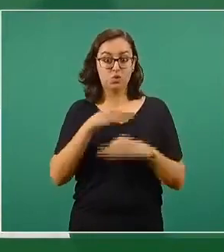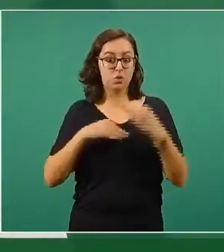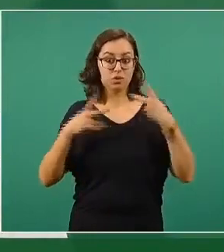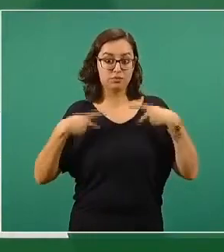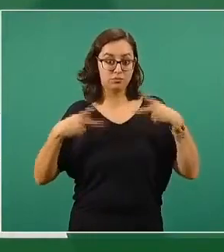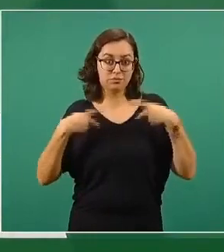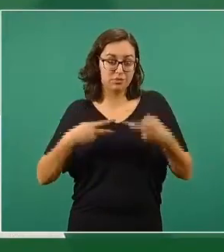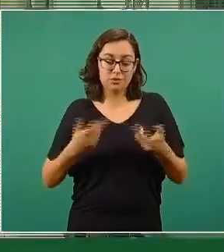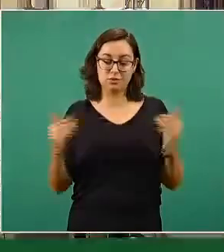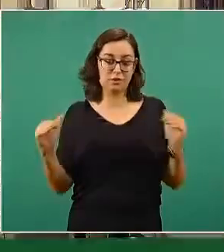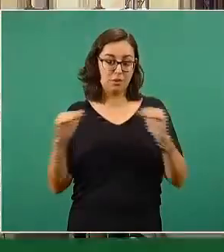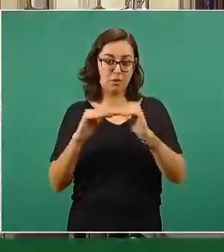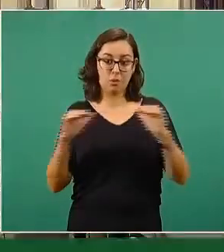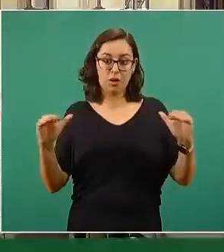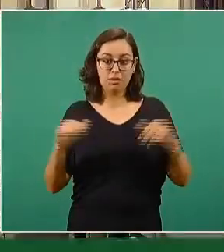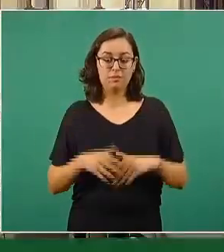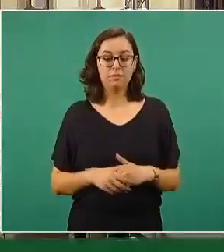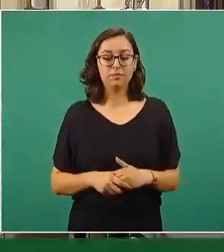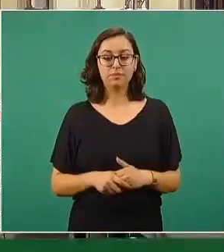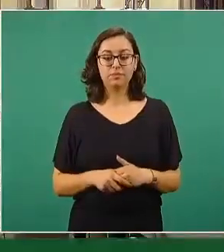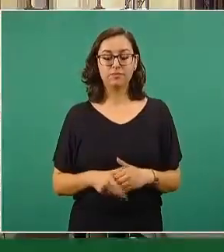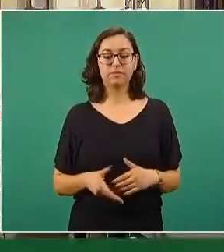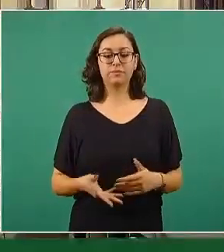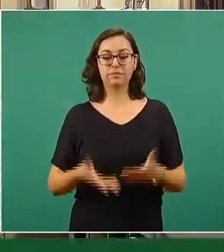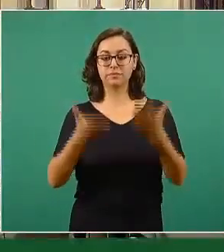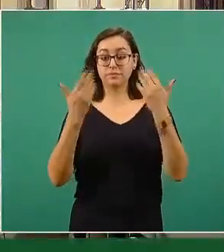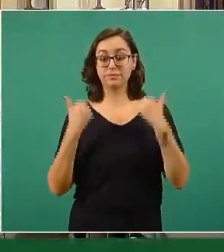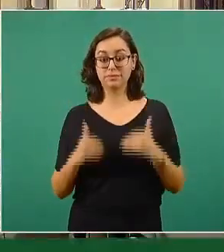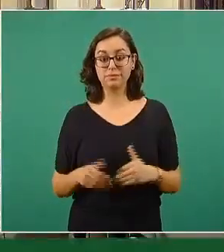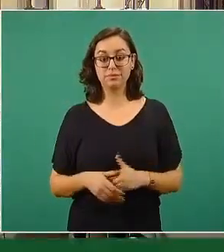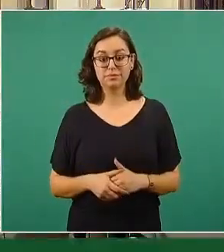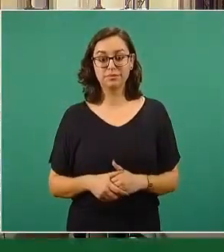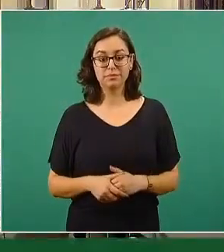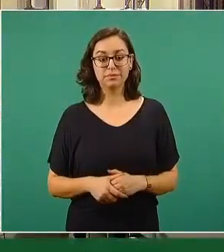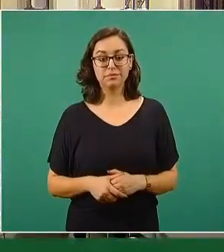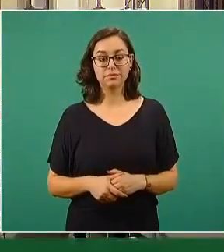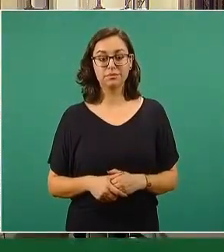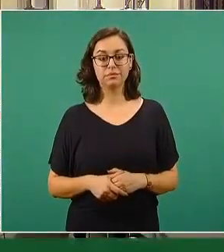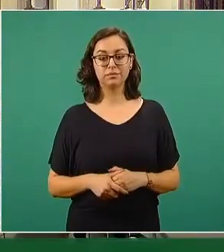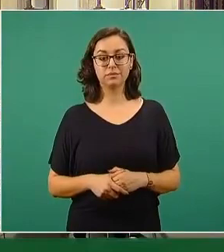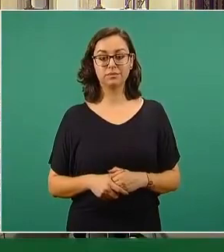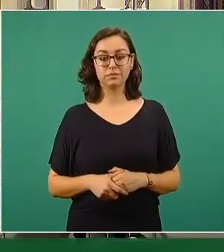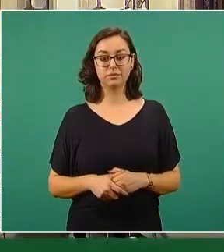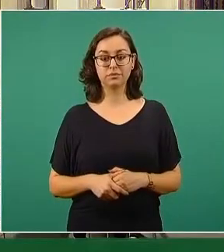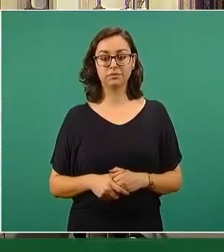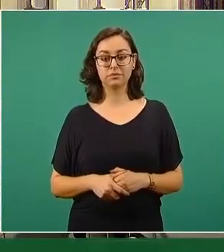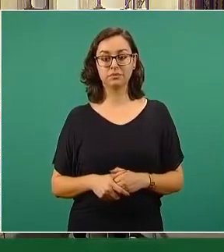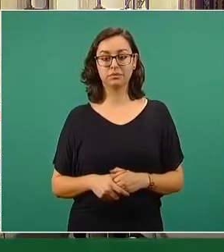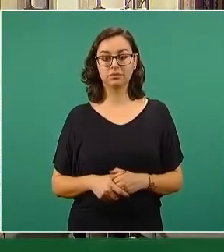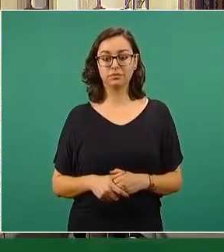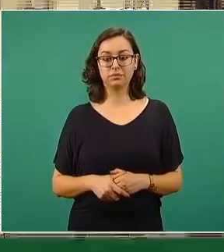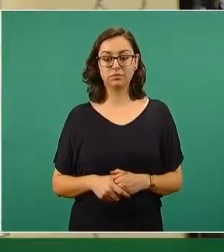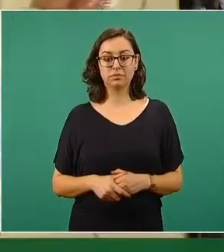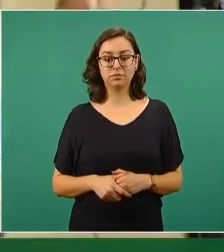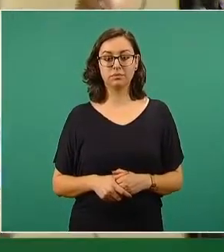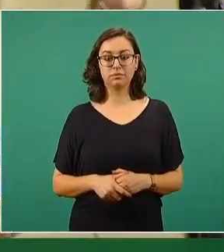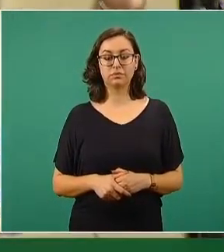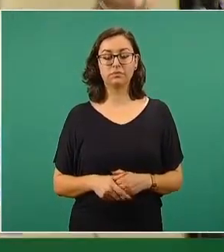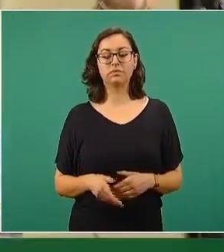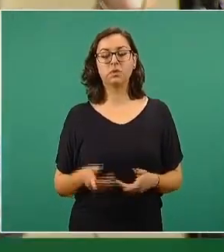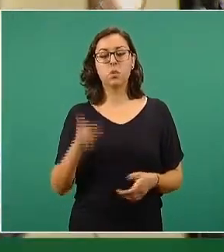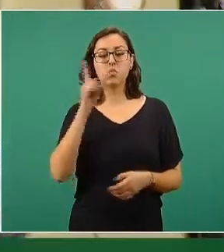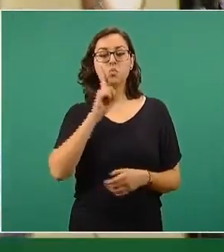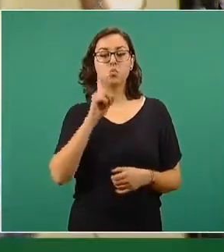todos los centros de trabajo. Okay. Segunda pregunta. Por favor. En el caso de ahorita de esta jornada de vacunación para